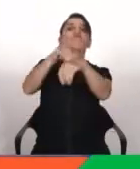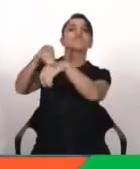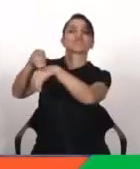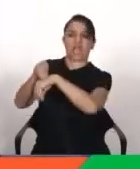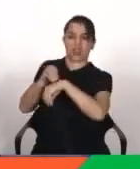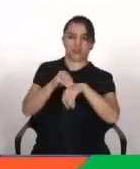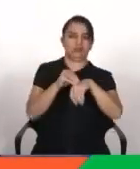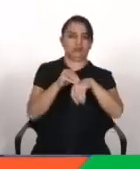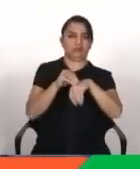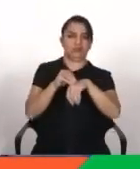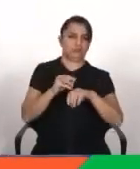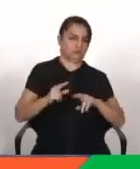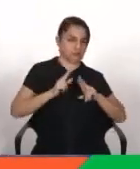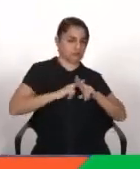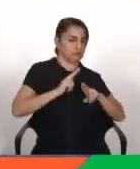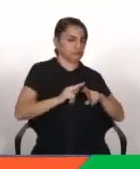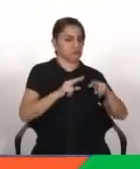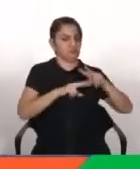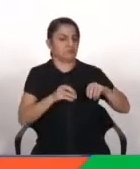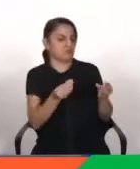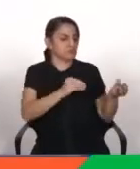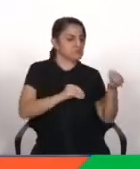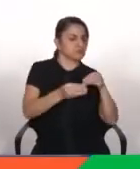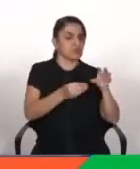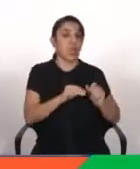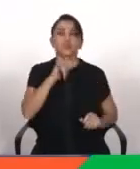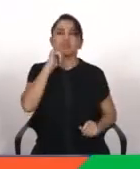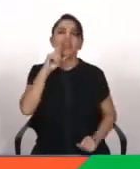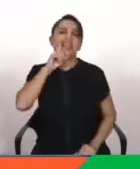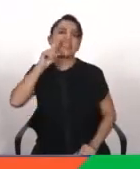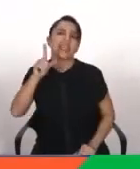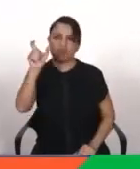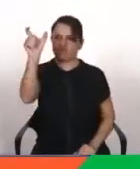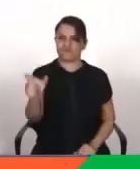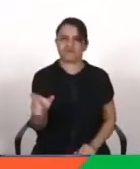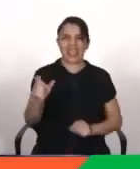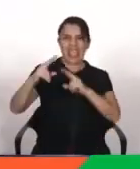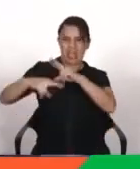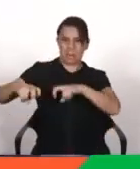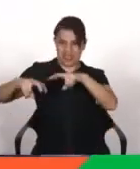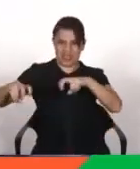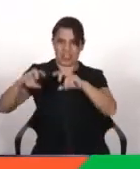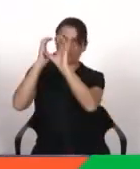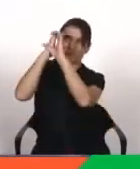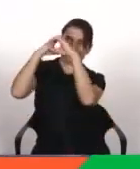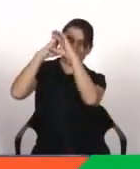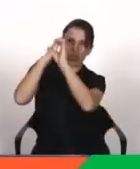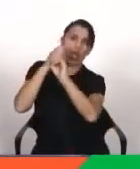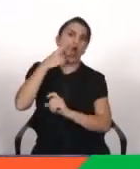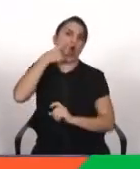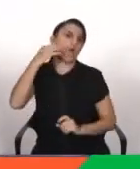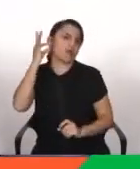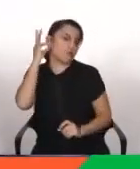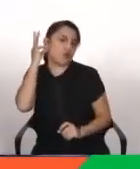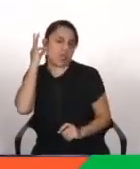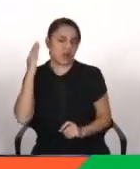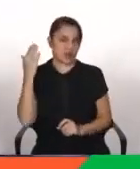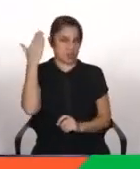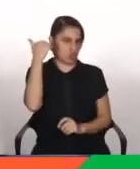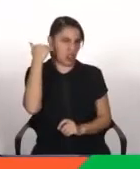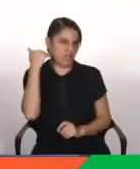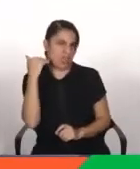esto no sabían el sexo, no sabían el nombre, no sabían la afiliación de la persona que estaba enviando la propuesta. Por lo tanto,